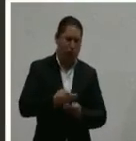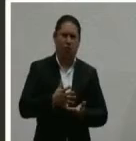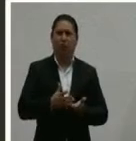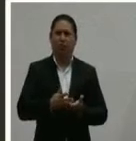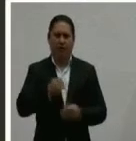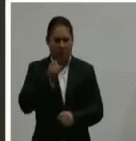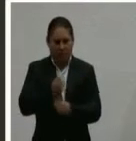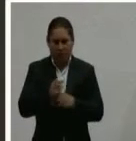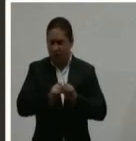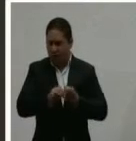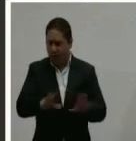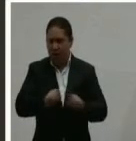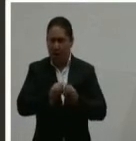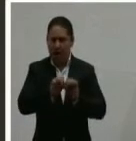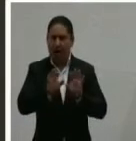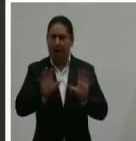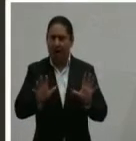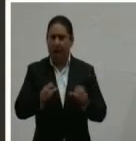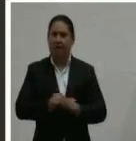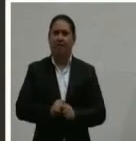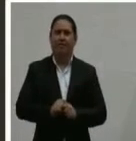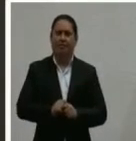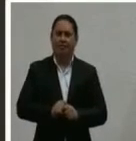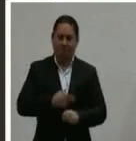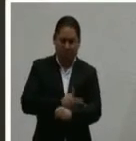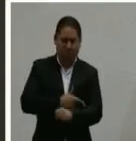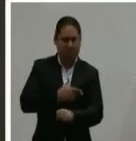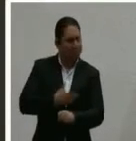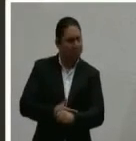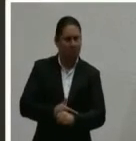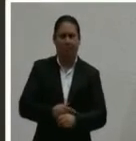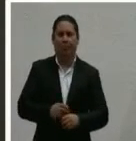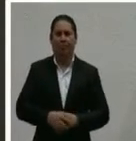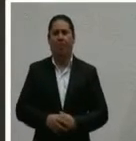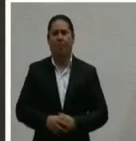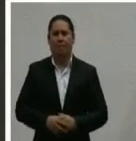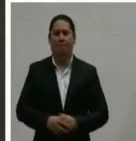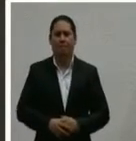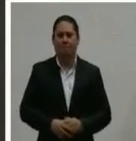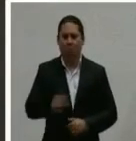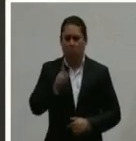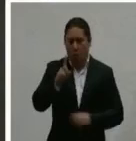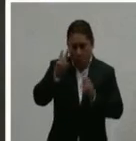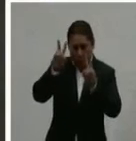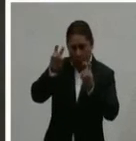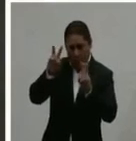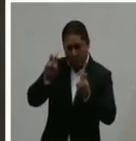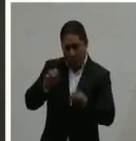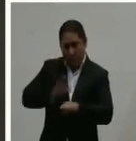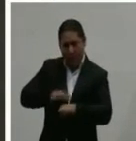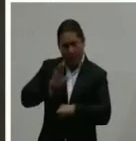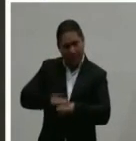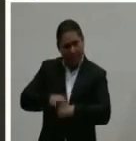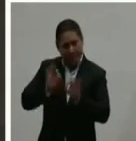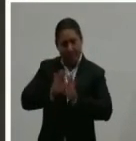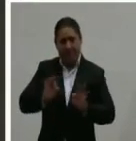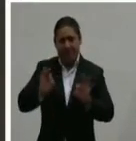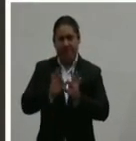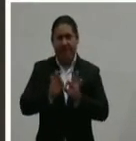clara, precisa y transparente, donde uno de los temas más